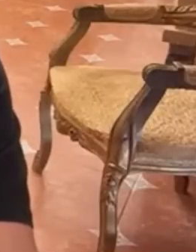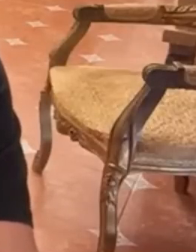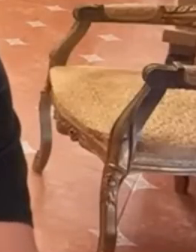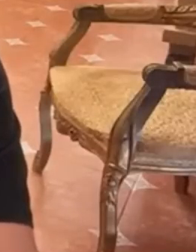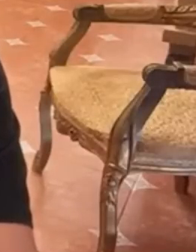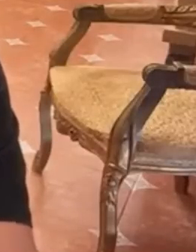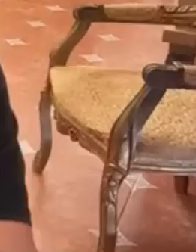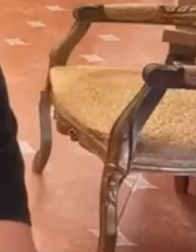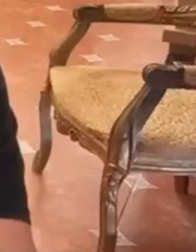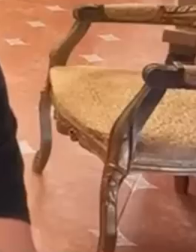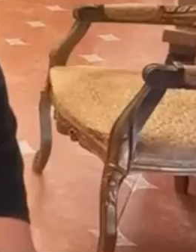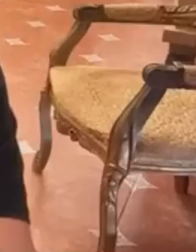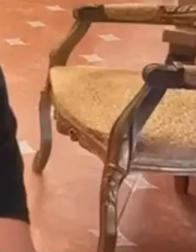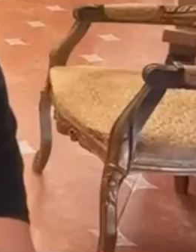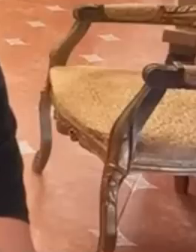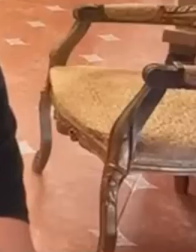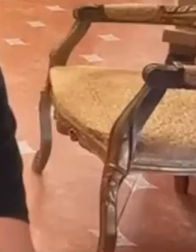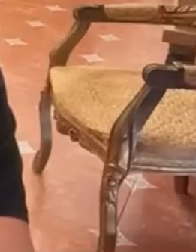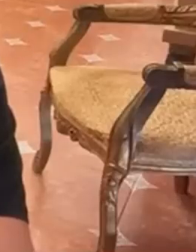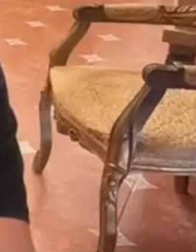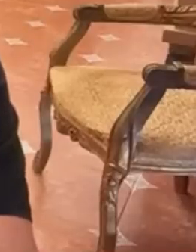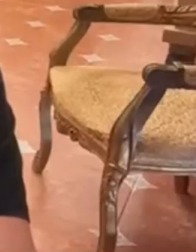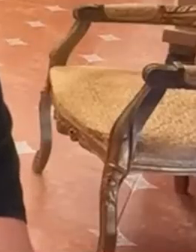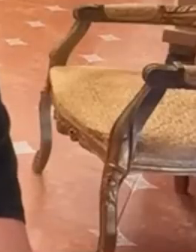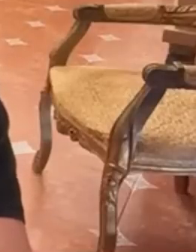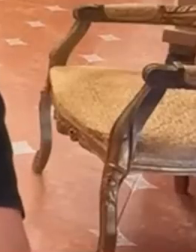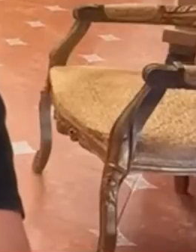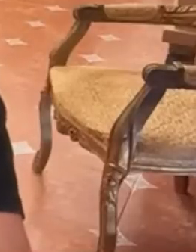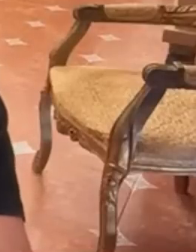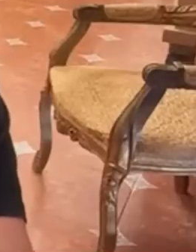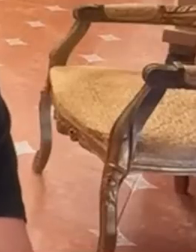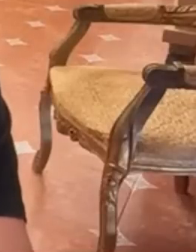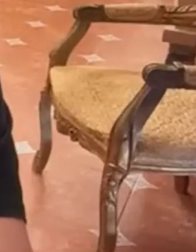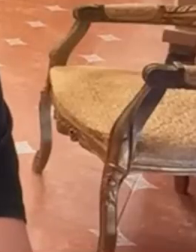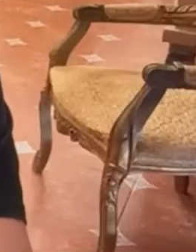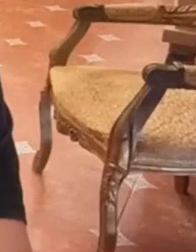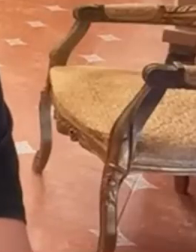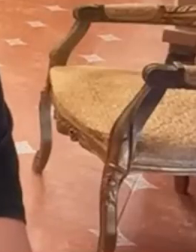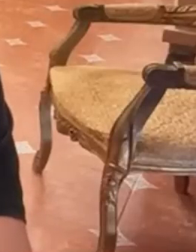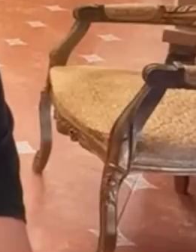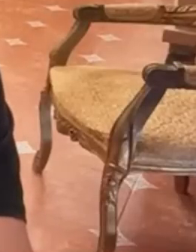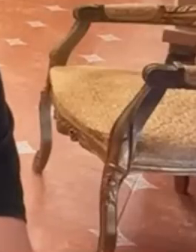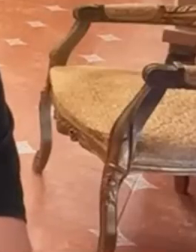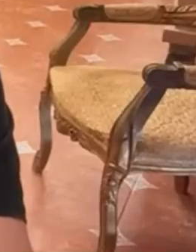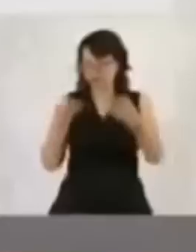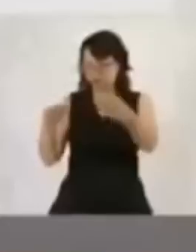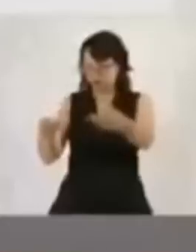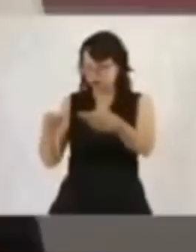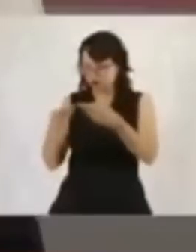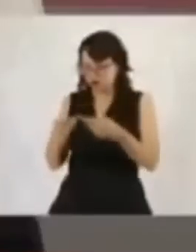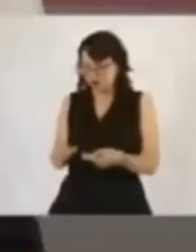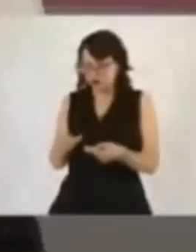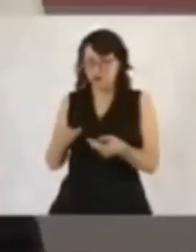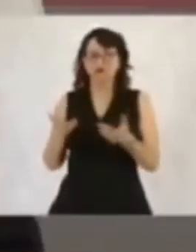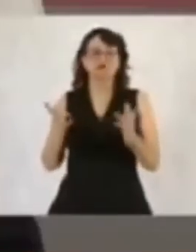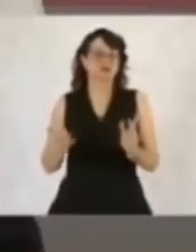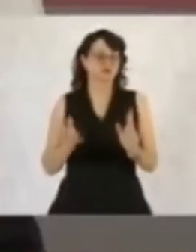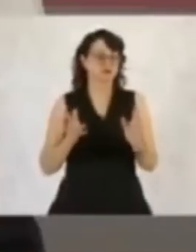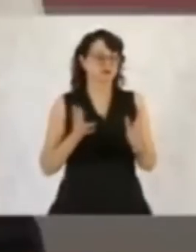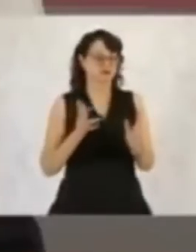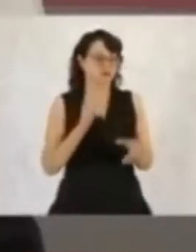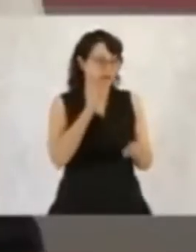conservadores. Esto fue lo que dijo la presidenta en la mañanera hace un rato y lo platicamos con el maestro Ricardo Sevilla.